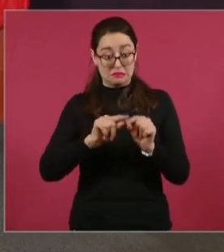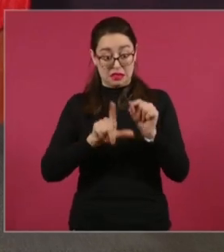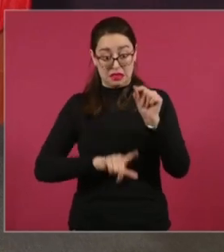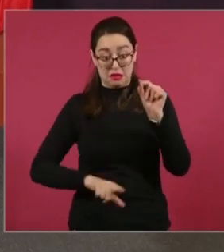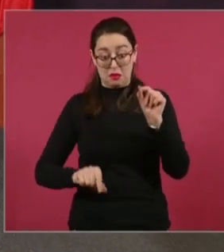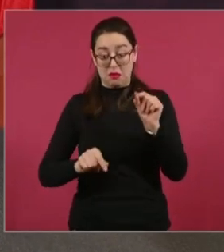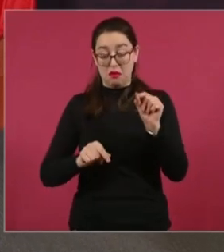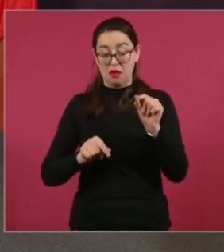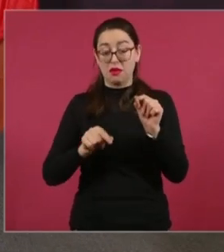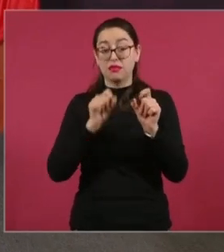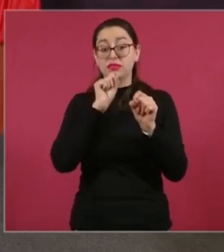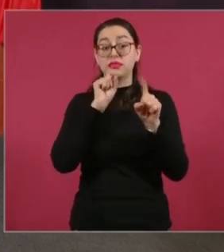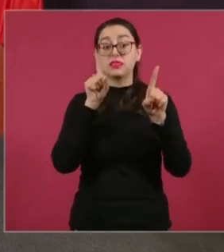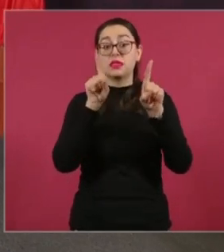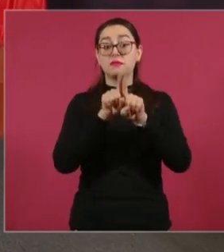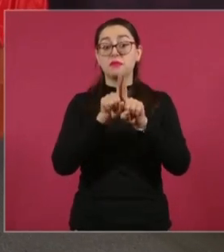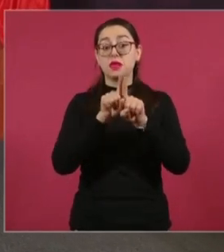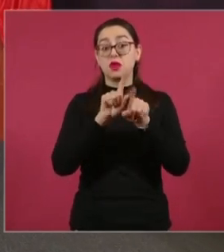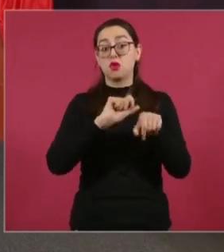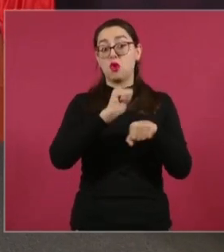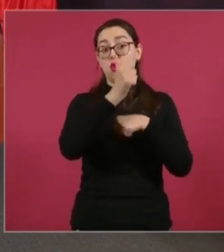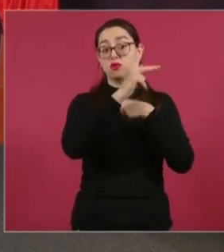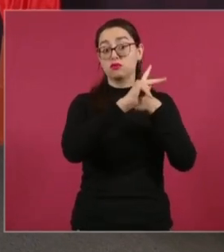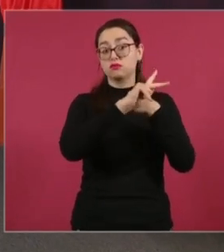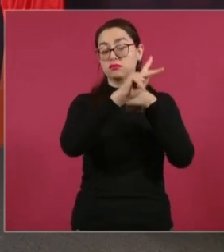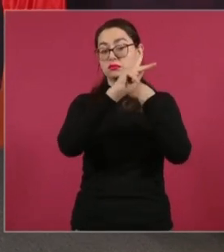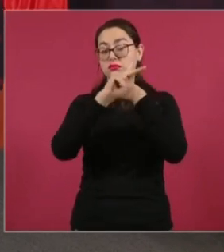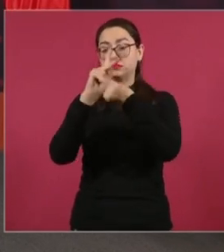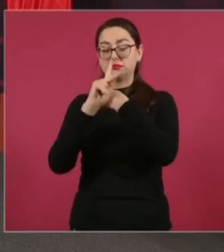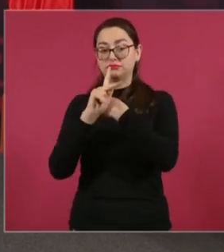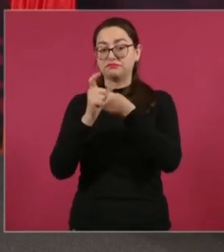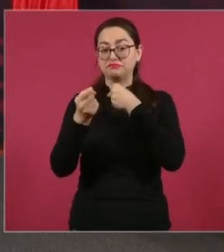está muy subordenada al poder.